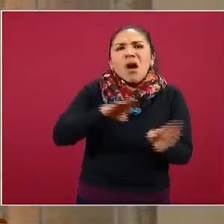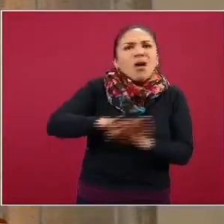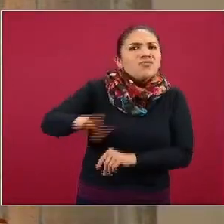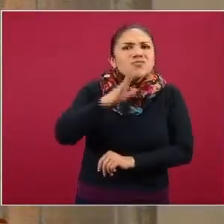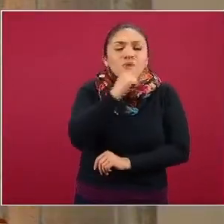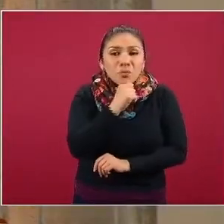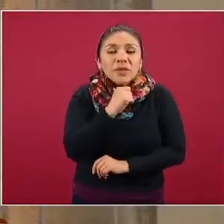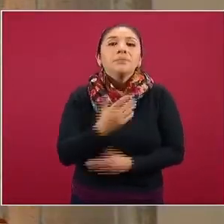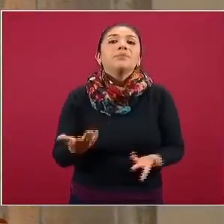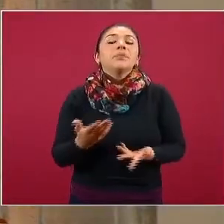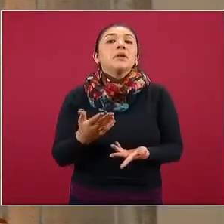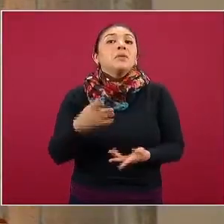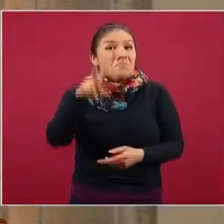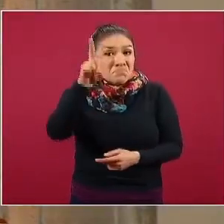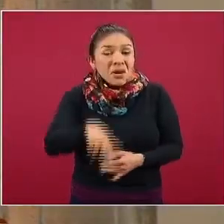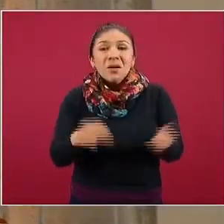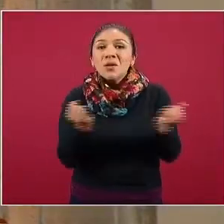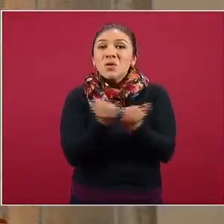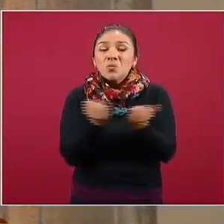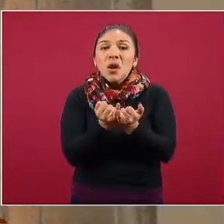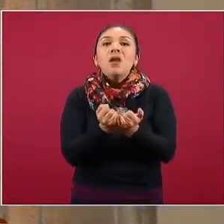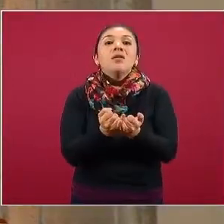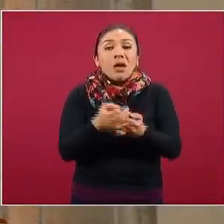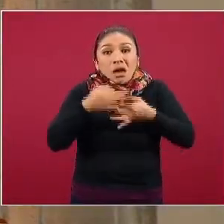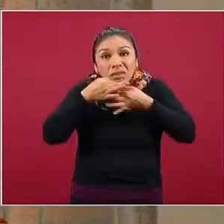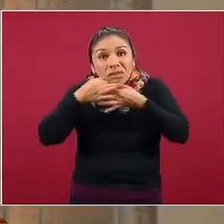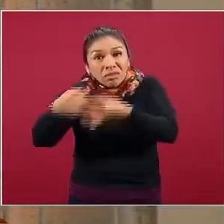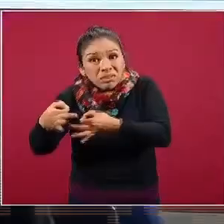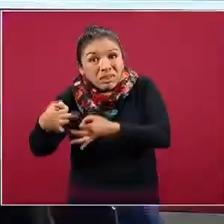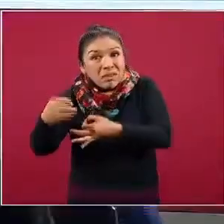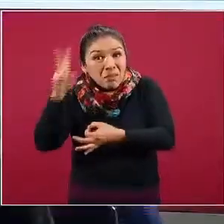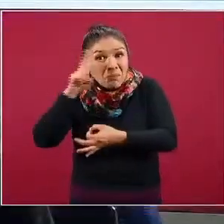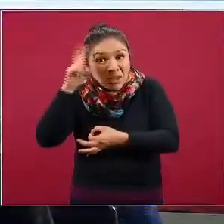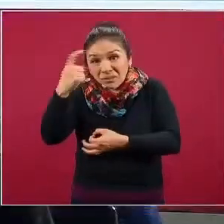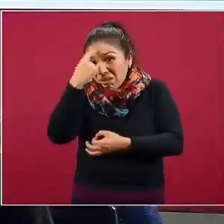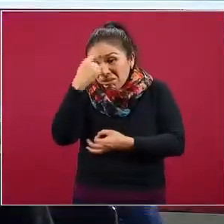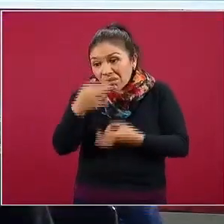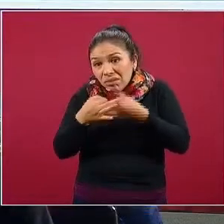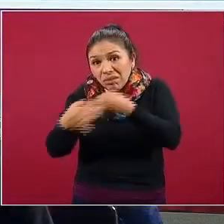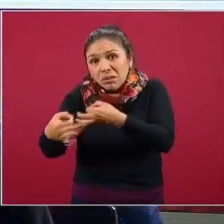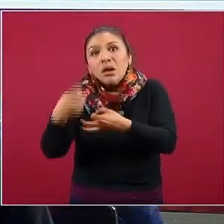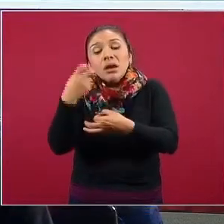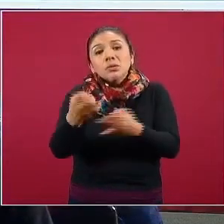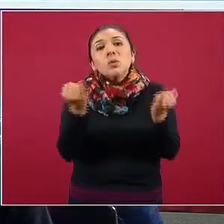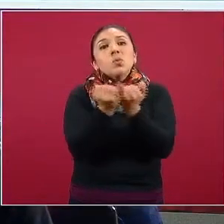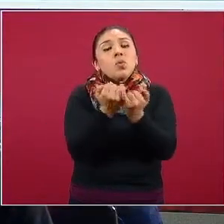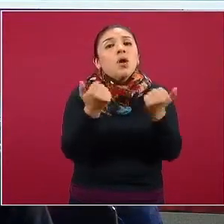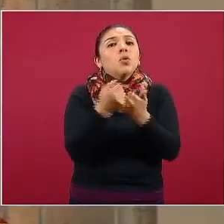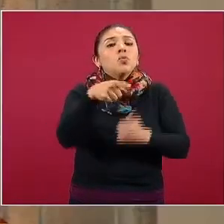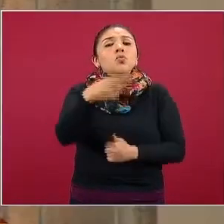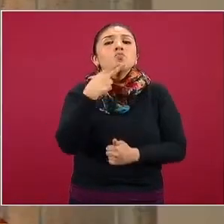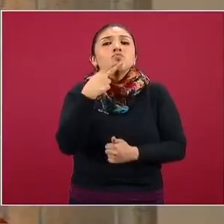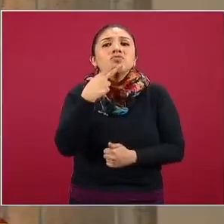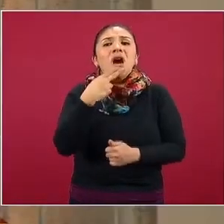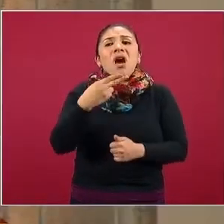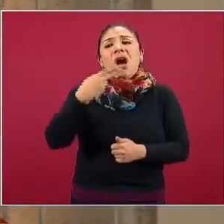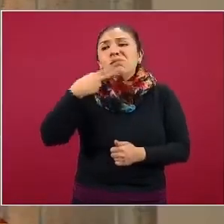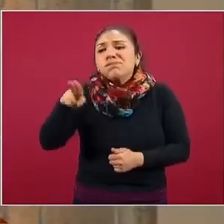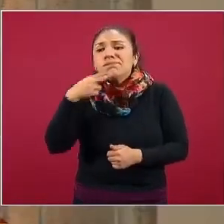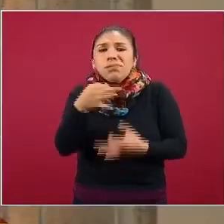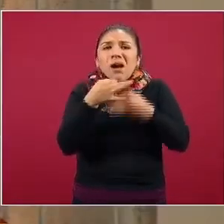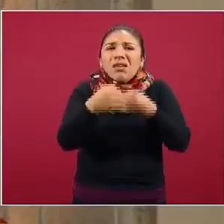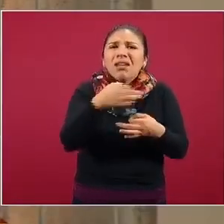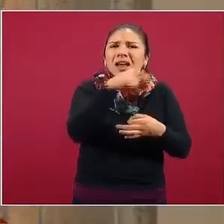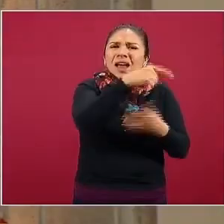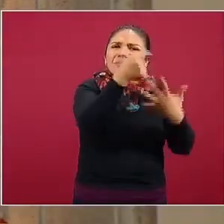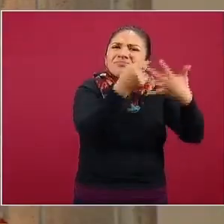Daño vascular, obviamente la adicción, que es más fácil de adquirir utilizando estos productos, estos compuestos.